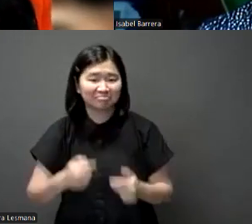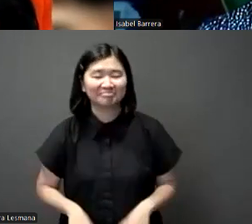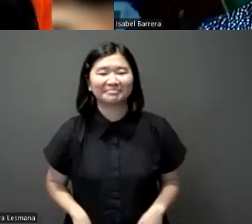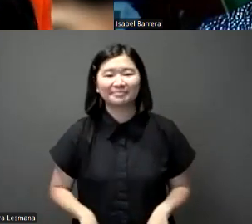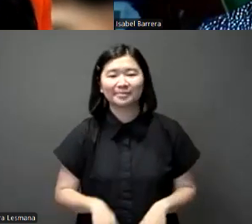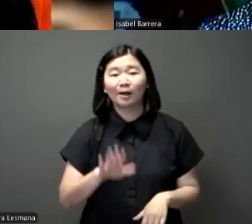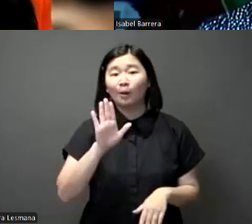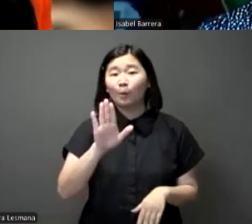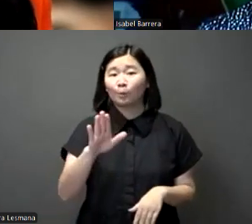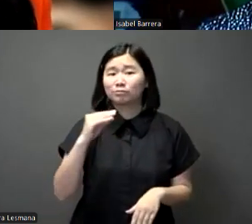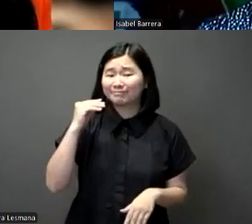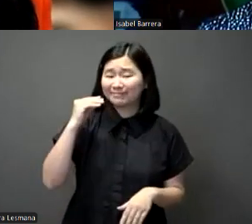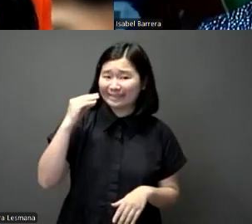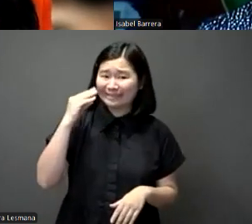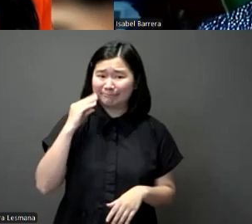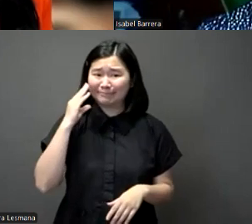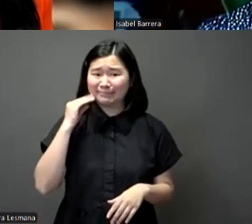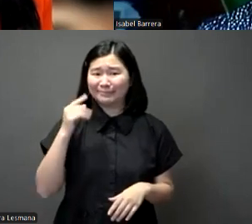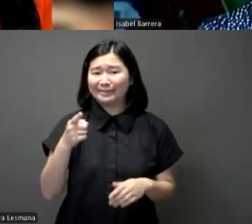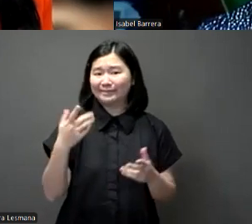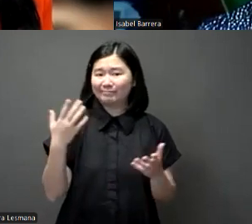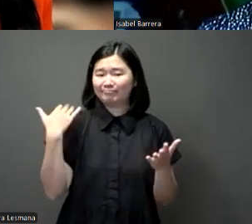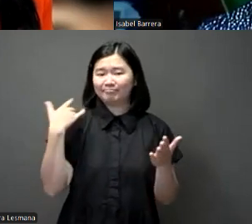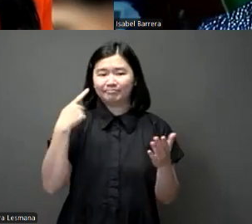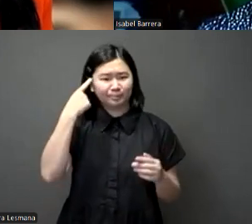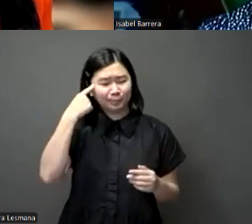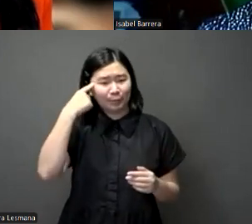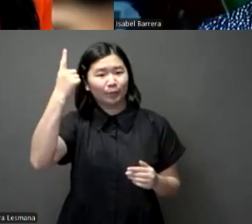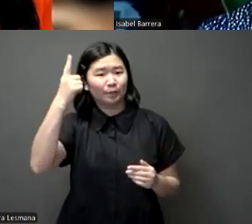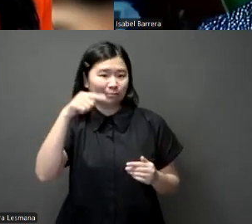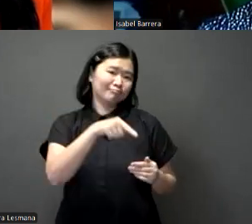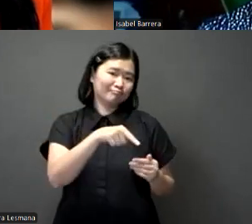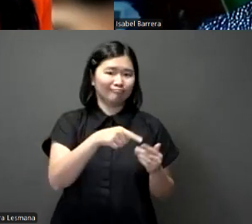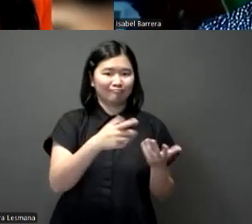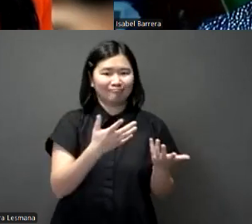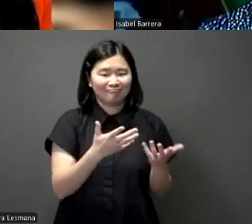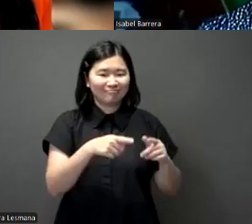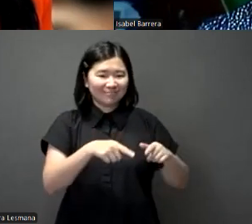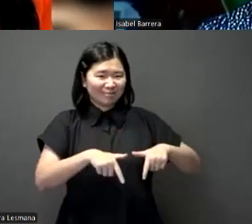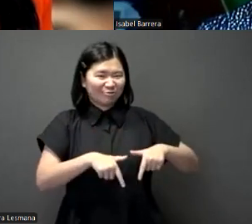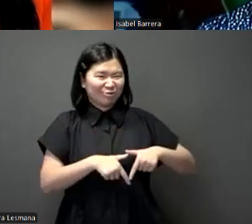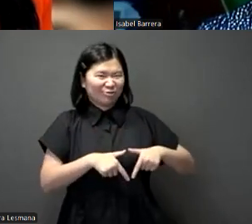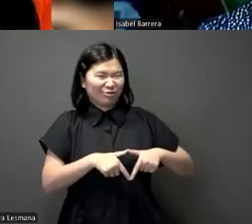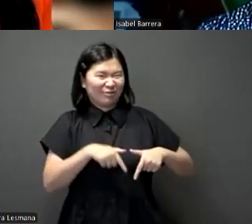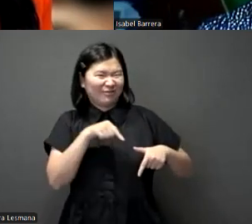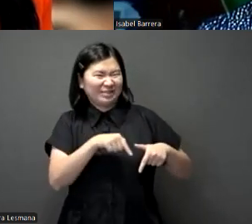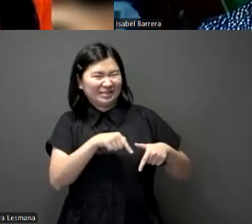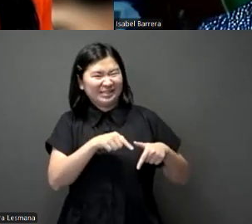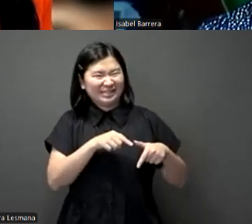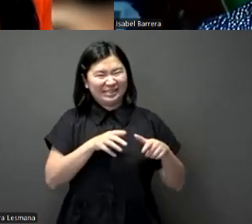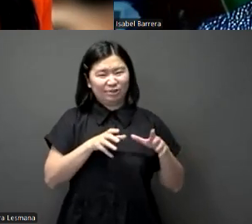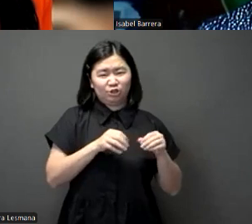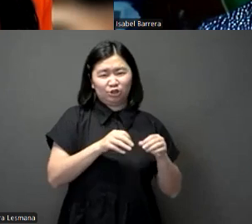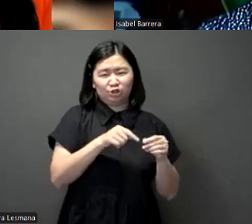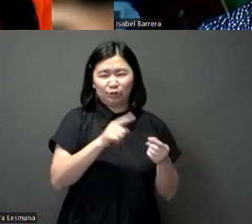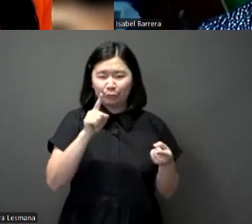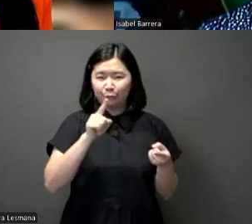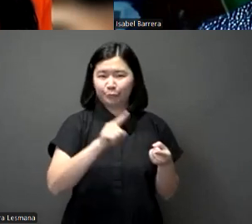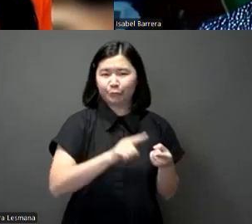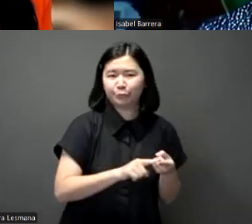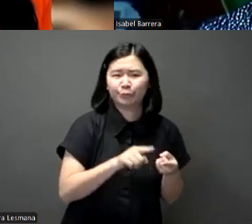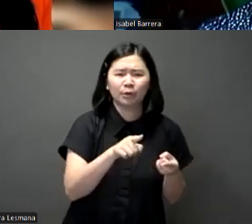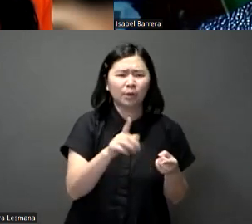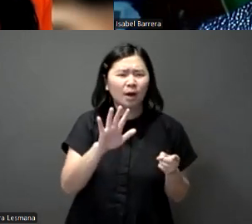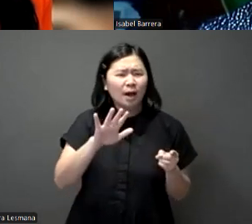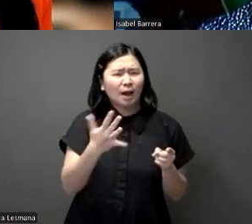contestarlo. En el contexto de la eliminación del cáncer cérvico-uterino, ¿cuáles son las estrategias